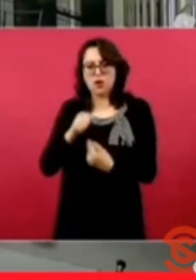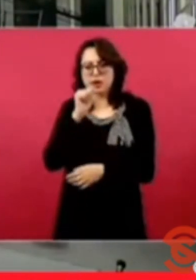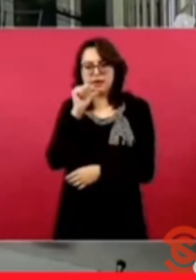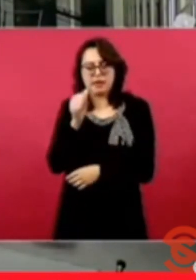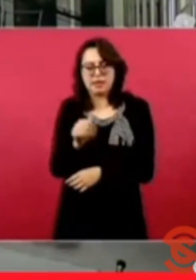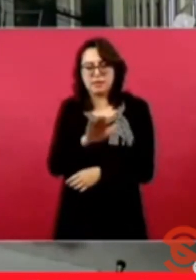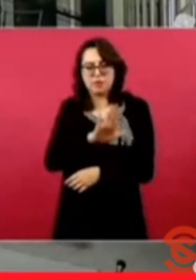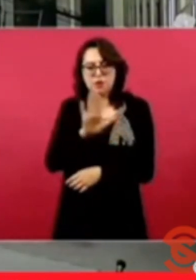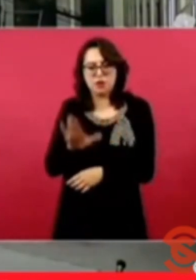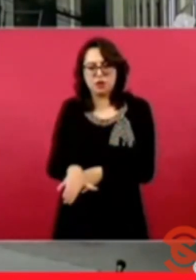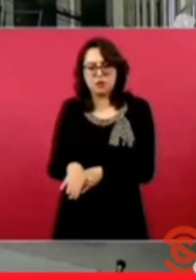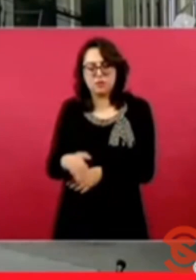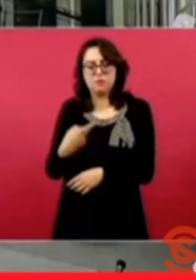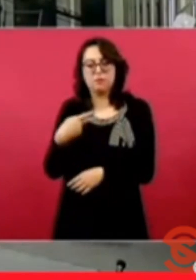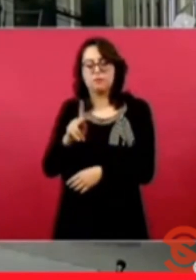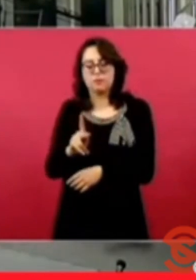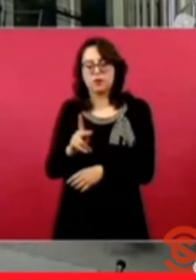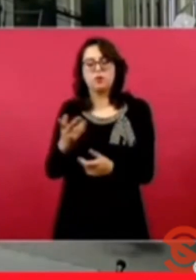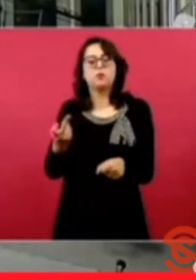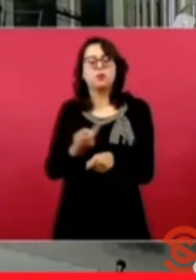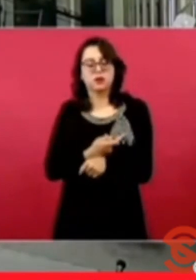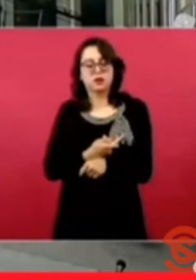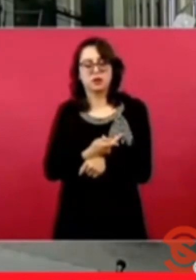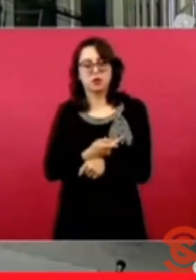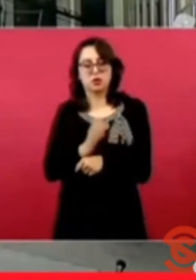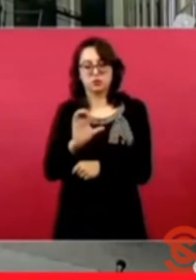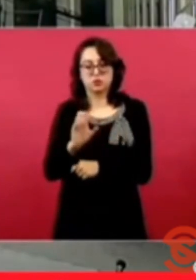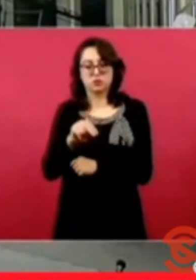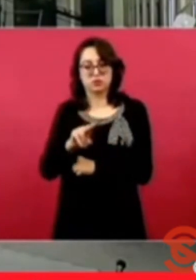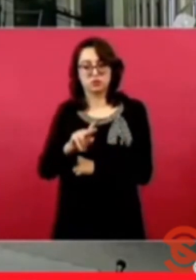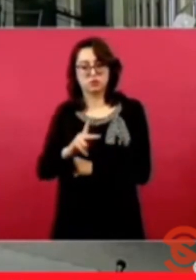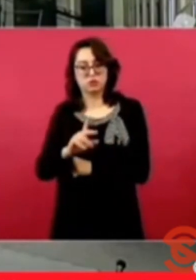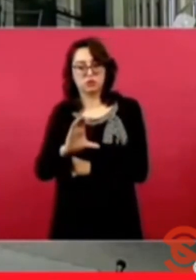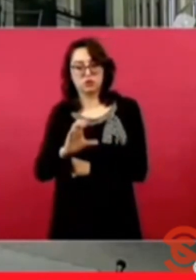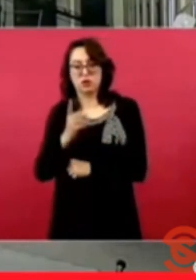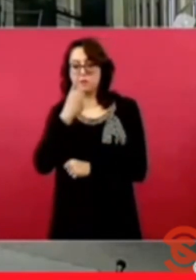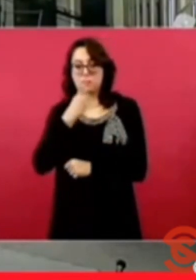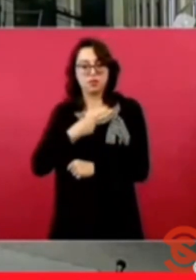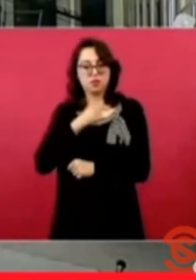Ah, pero protección civil no. Protección civil no tiene información. Sí.